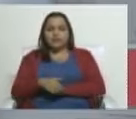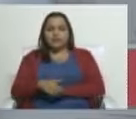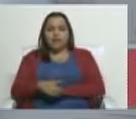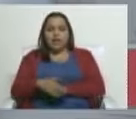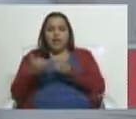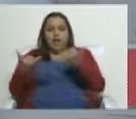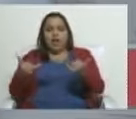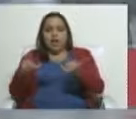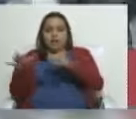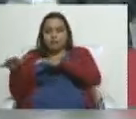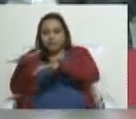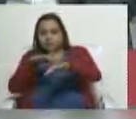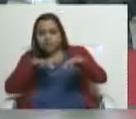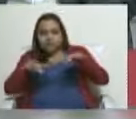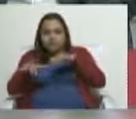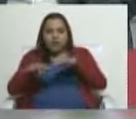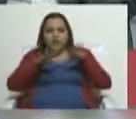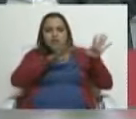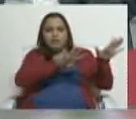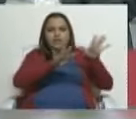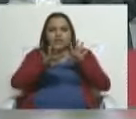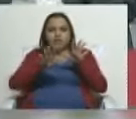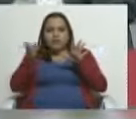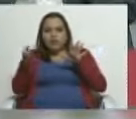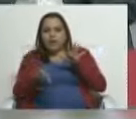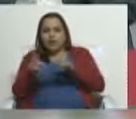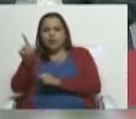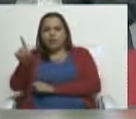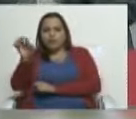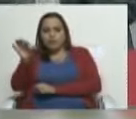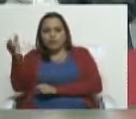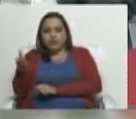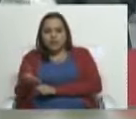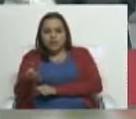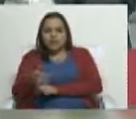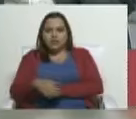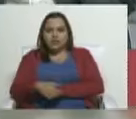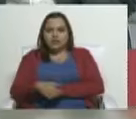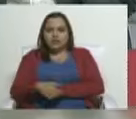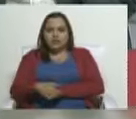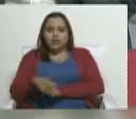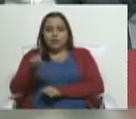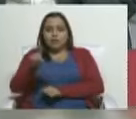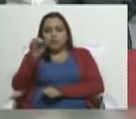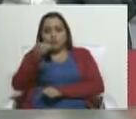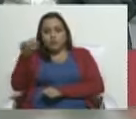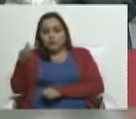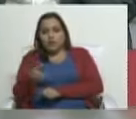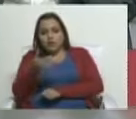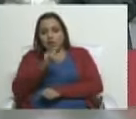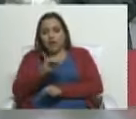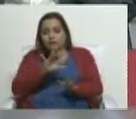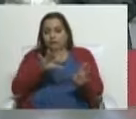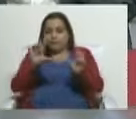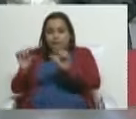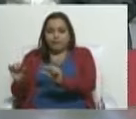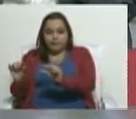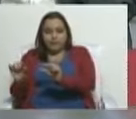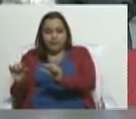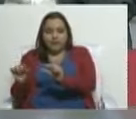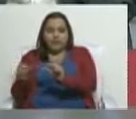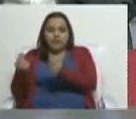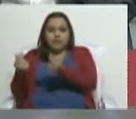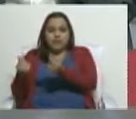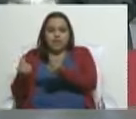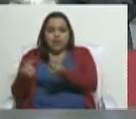se mueve en una relación 99-1. El 99% de la riqueza está en el 1% y quizás hasta menos del 1%